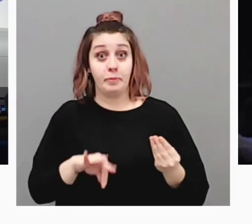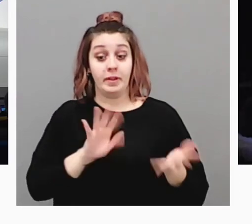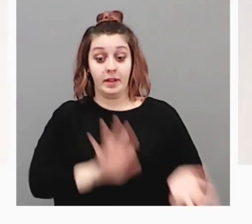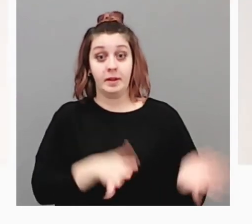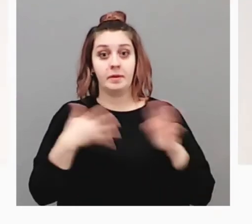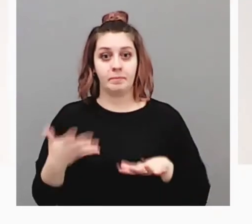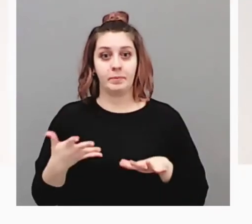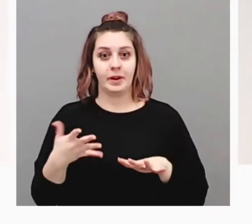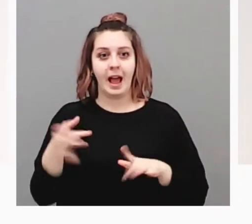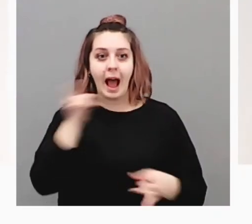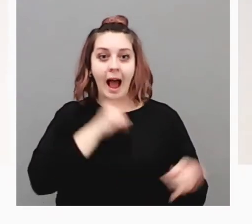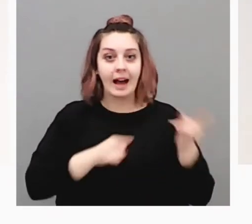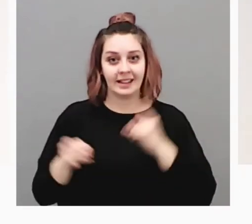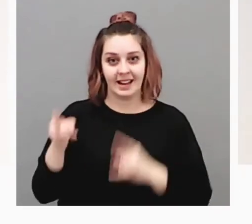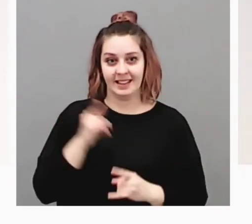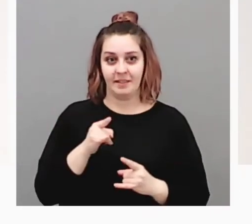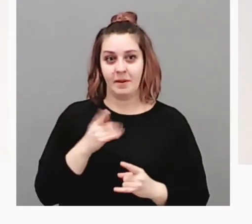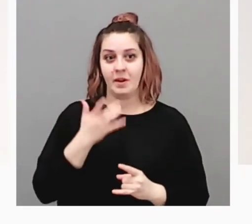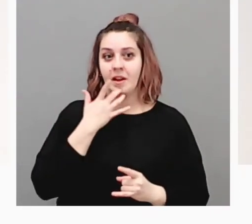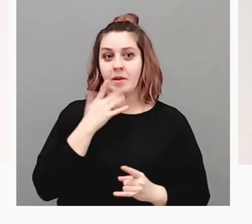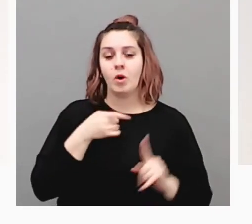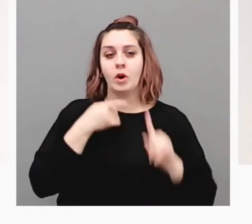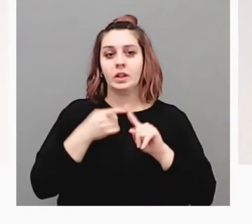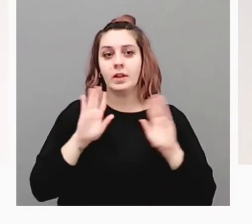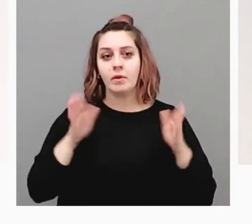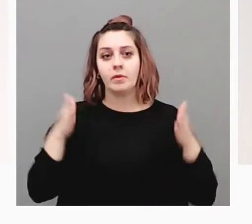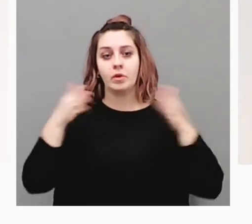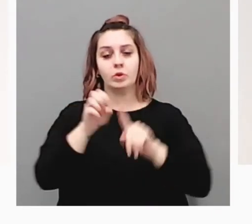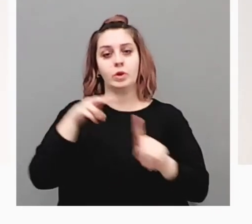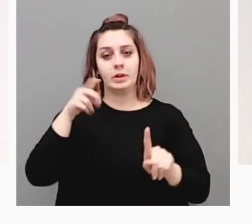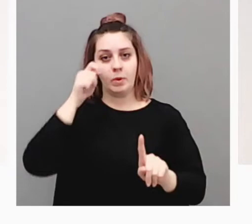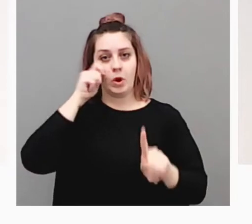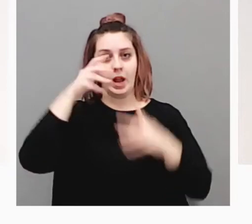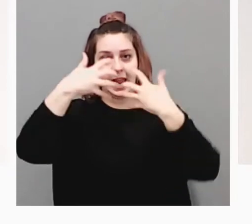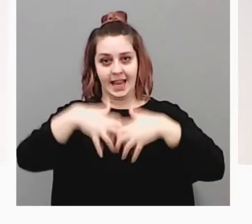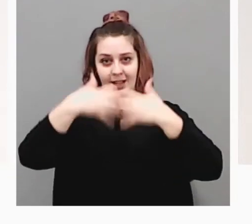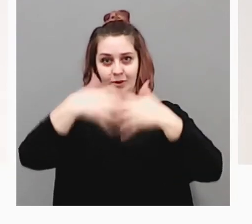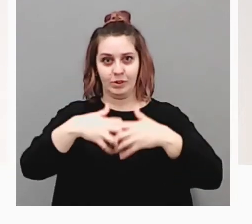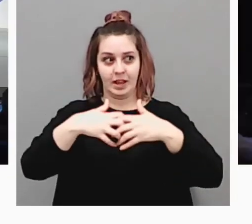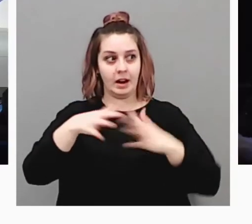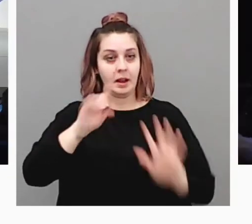en atractivo como foco de turismo industrial y que está aún por explotar y por descubrir?